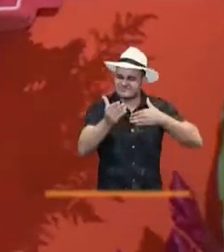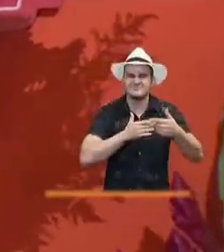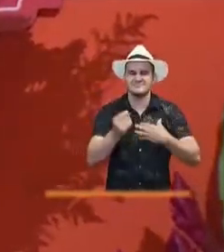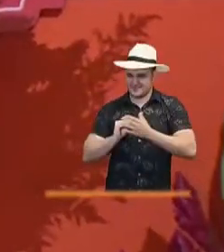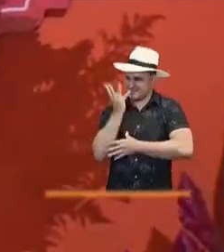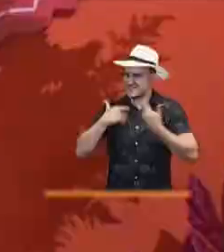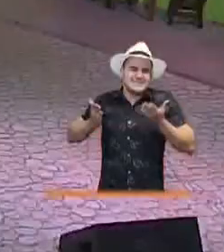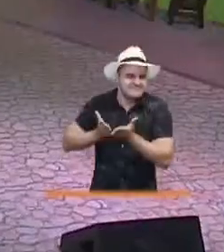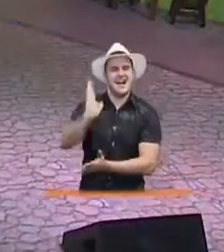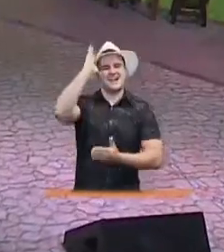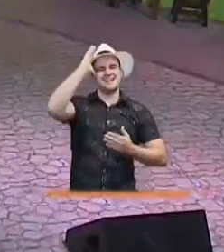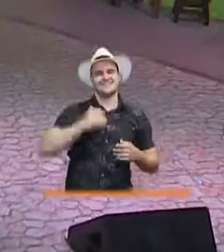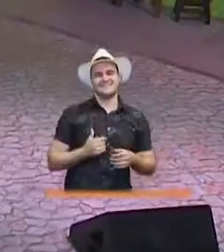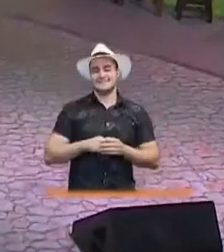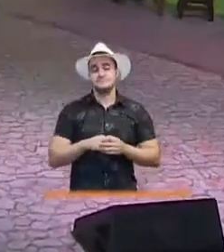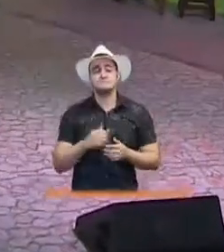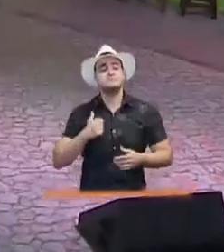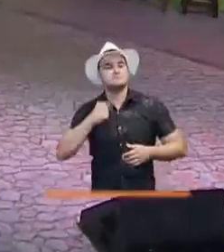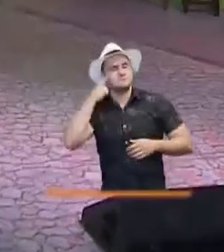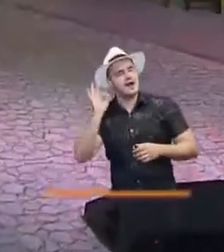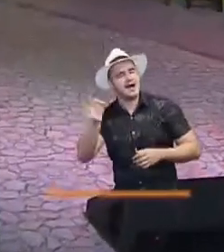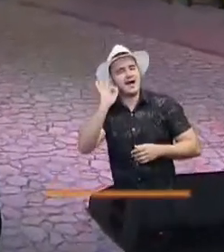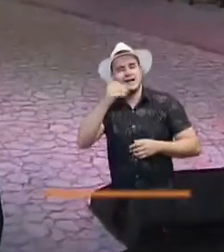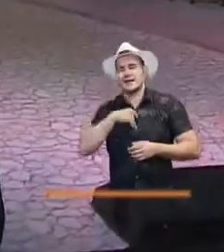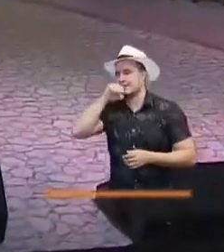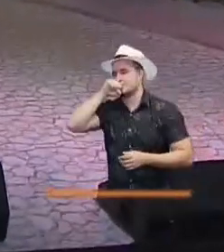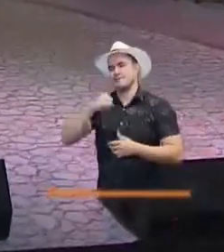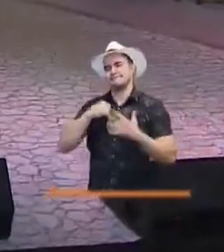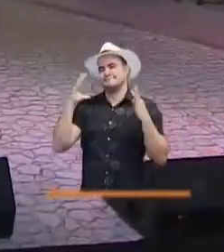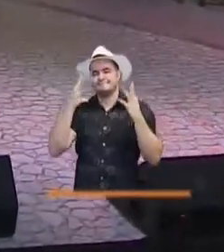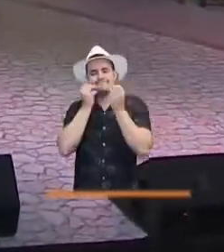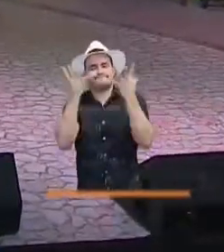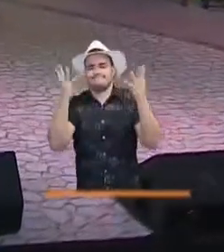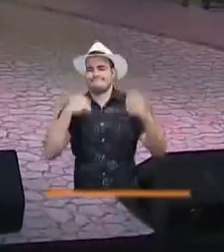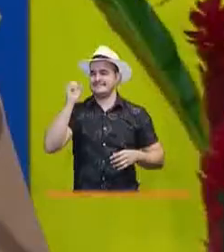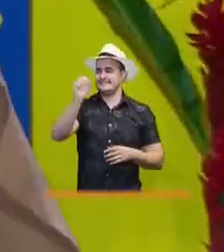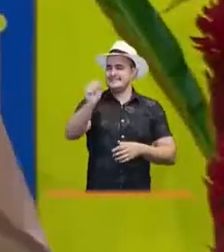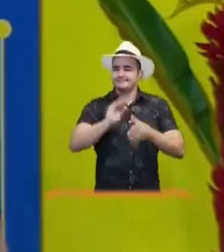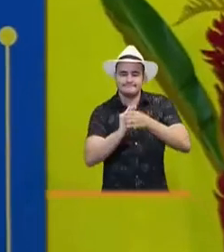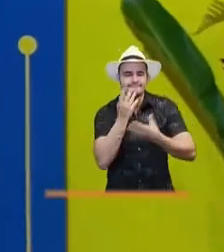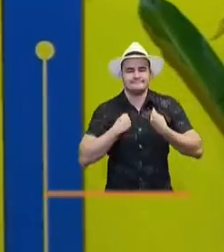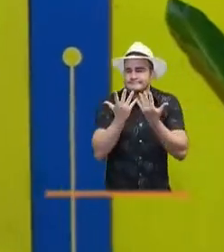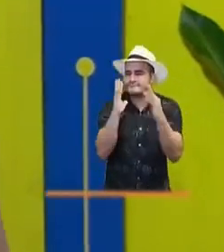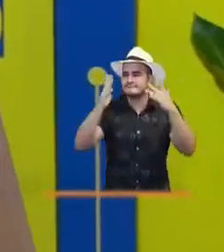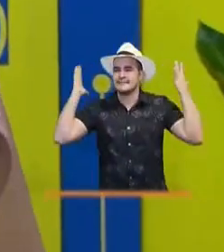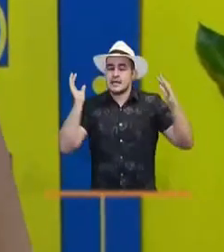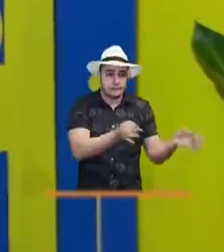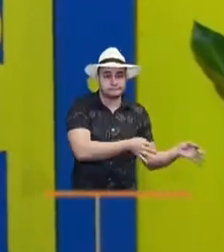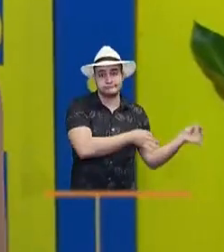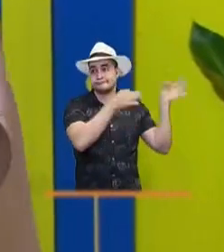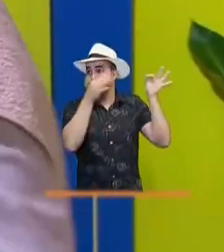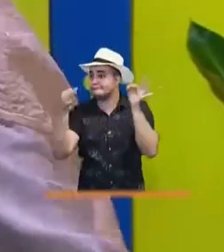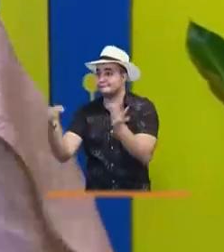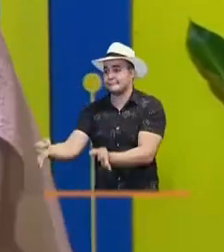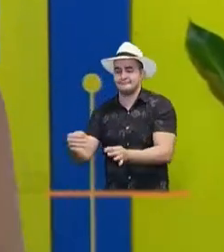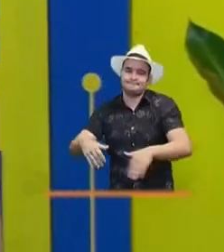feria jamás. Eso es lo que más me encanta, una feria retrasada.